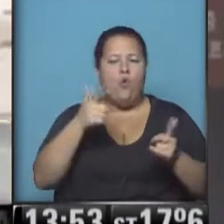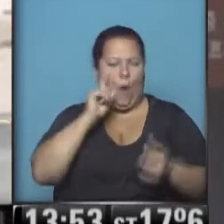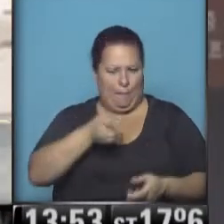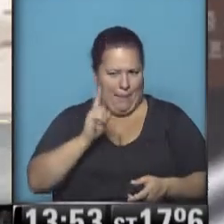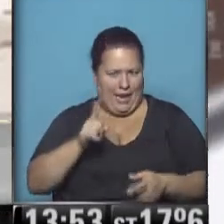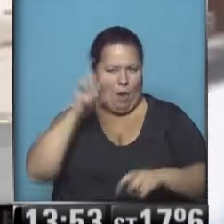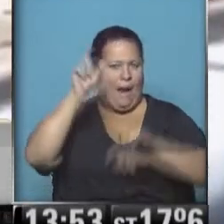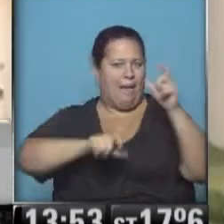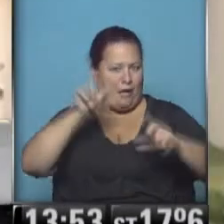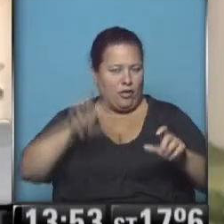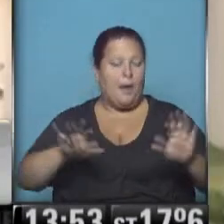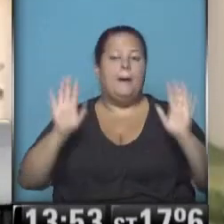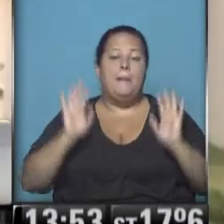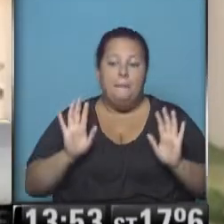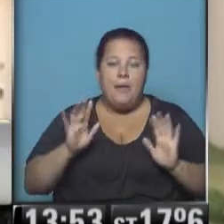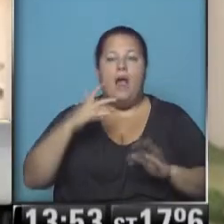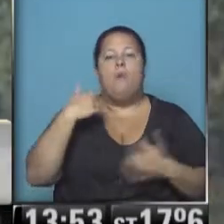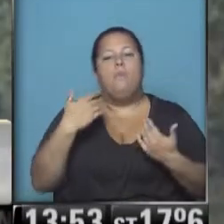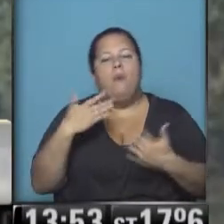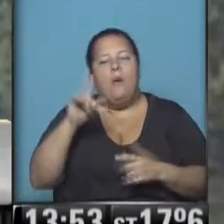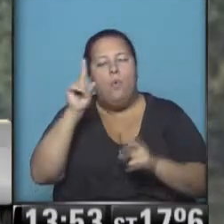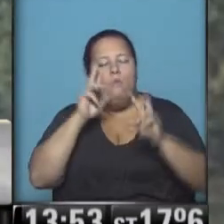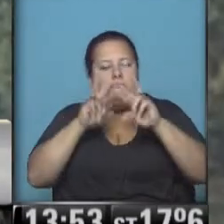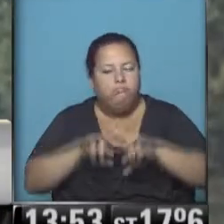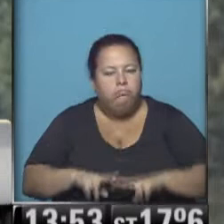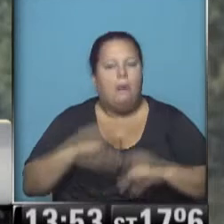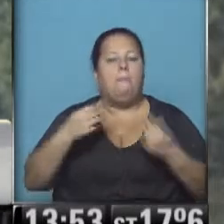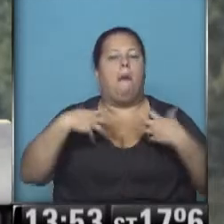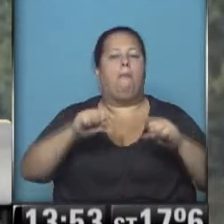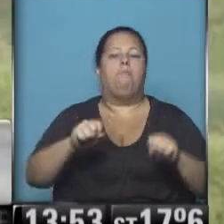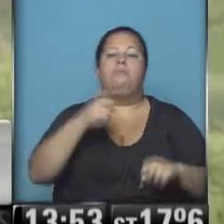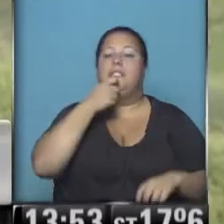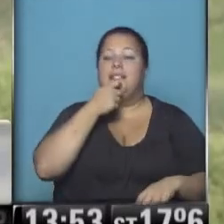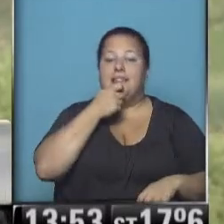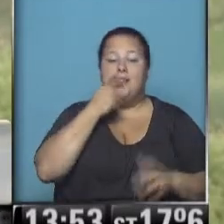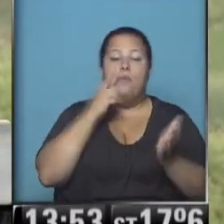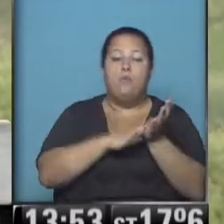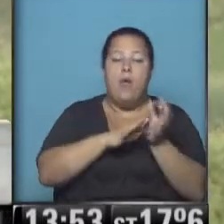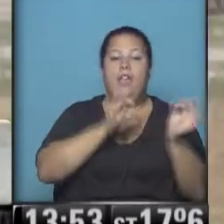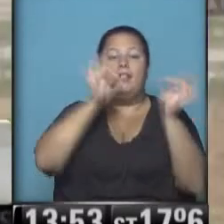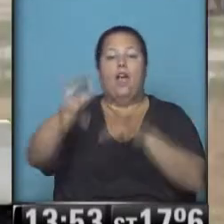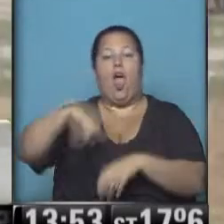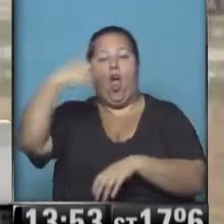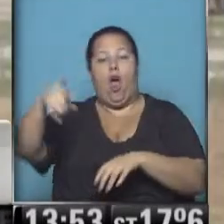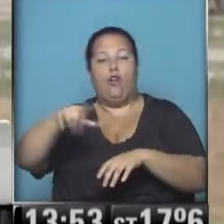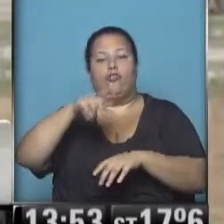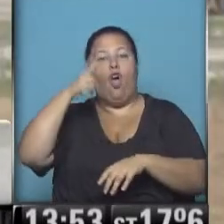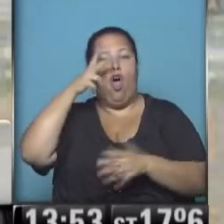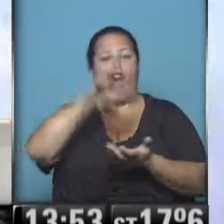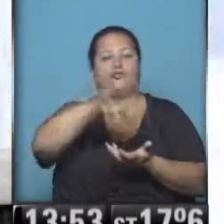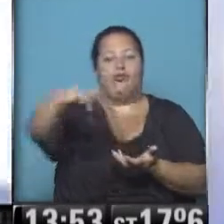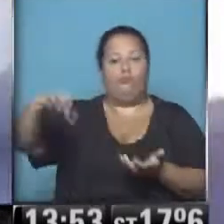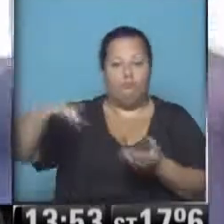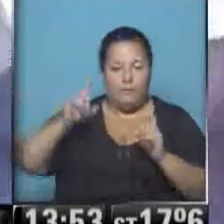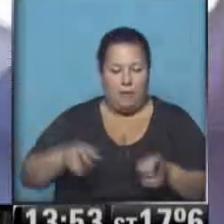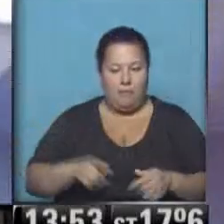para el público en general, aunque existe una pesquisa en curso para determinar si la muestra llegó a otros 8